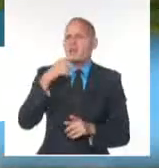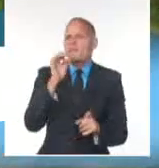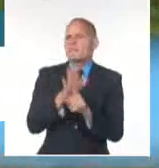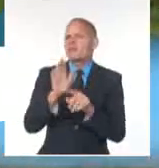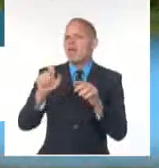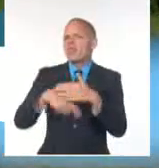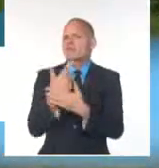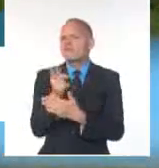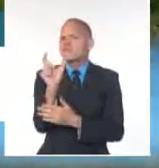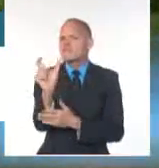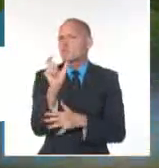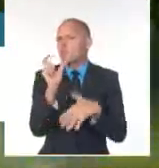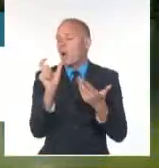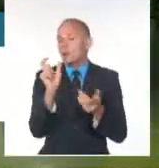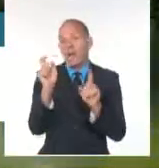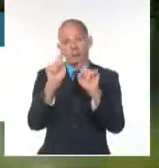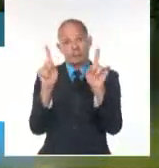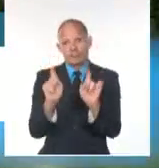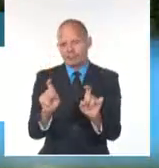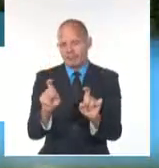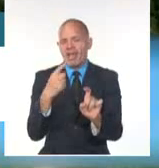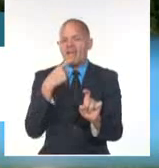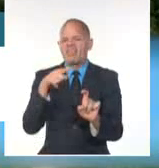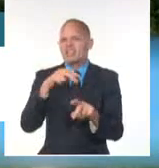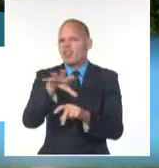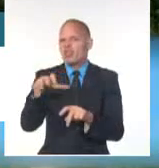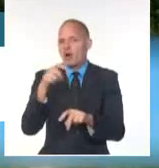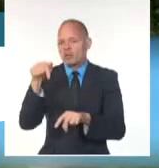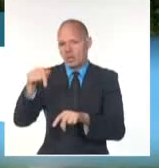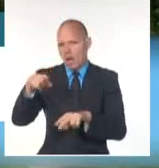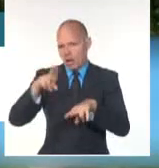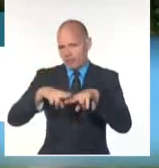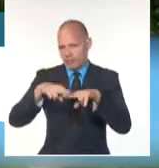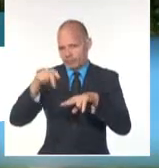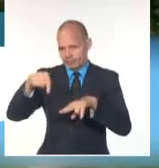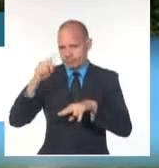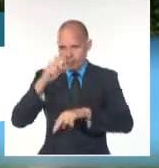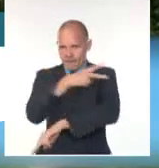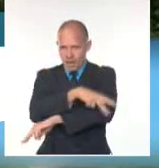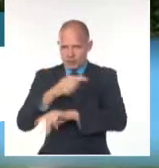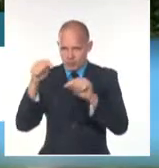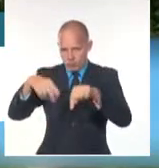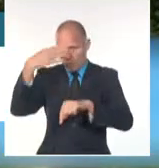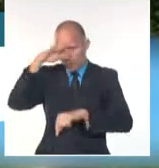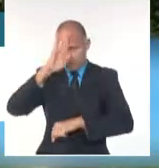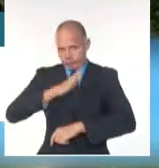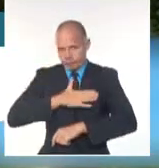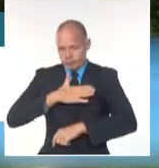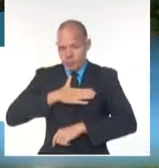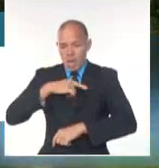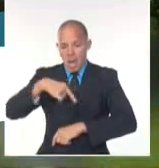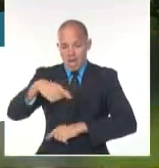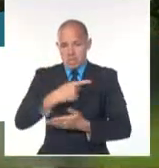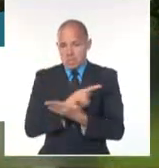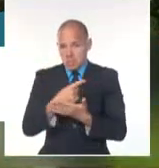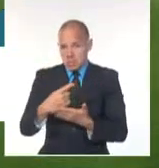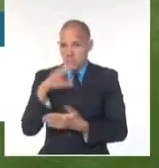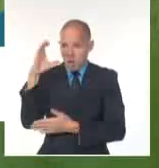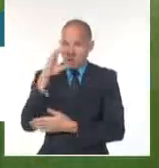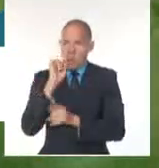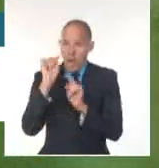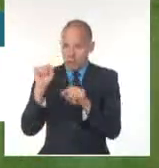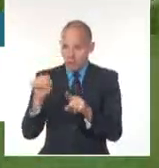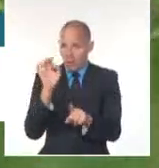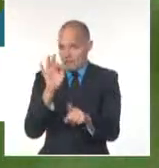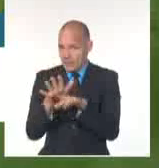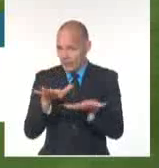se conoce que se desarrollarán en la Habana el texto puntualiza que habrá una reunión preparatoria esta misma semana en el municipio colombiano de tumaco